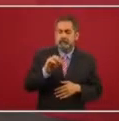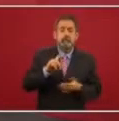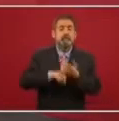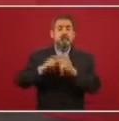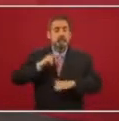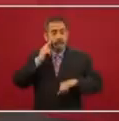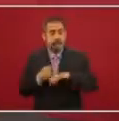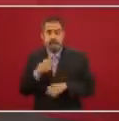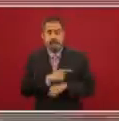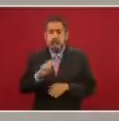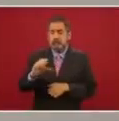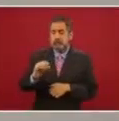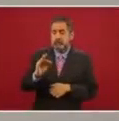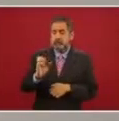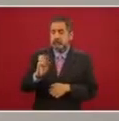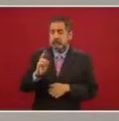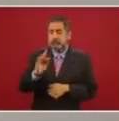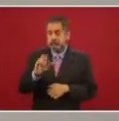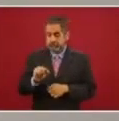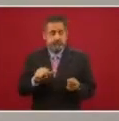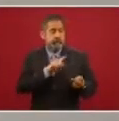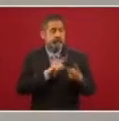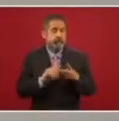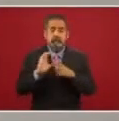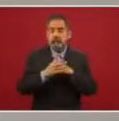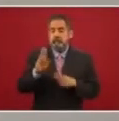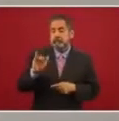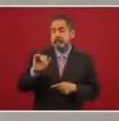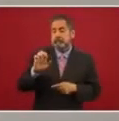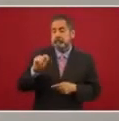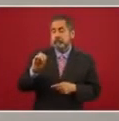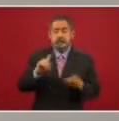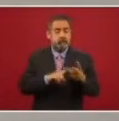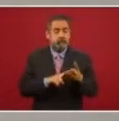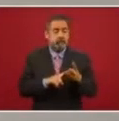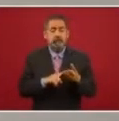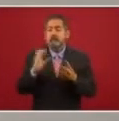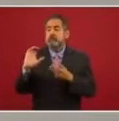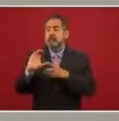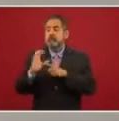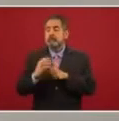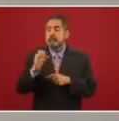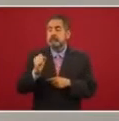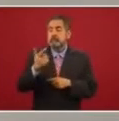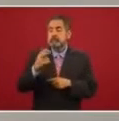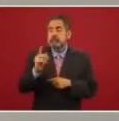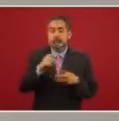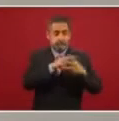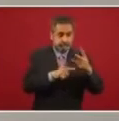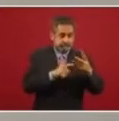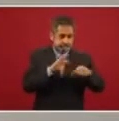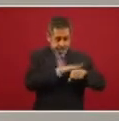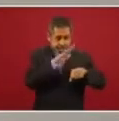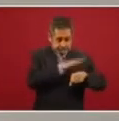cofepris por la comisión nacional de bioética y por las comisiones de investigación ética de bioseguridad de las distintas instituciones entonces hasta el momento